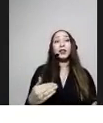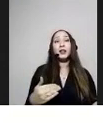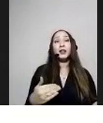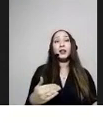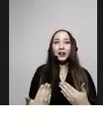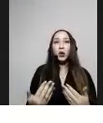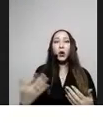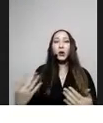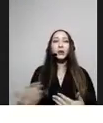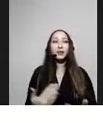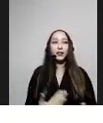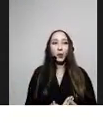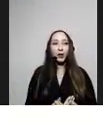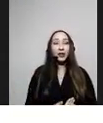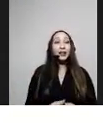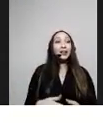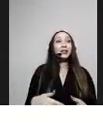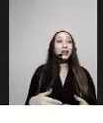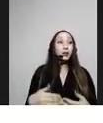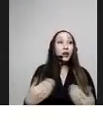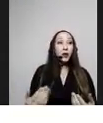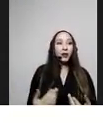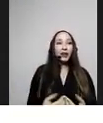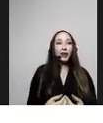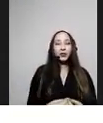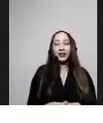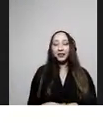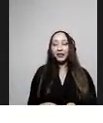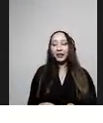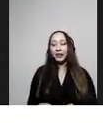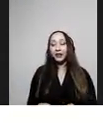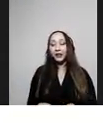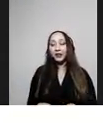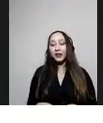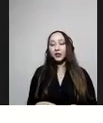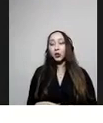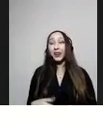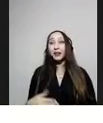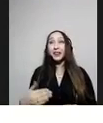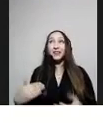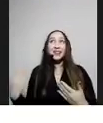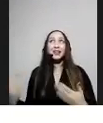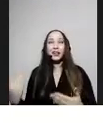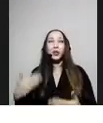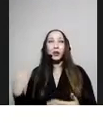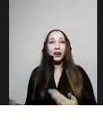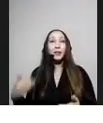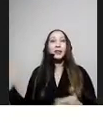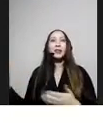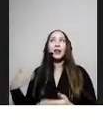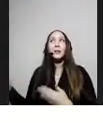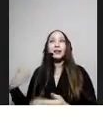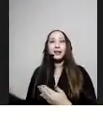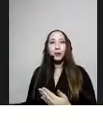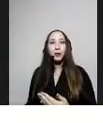corteza prefrontal que un joven de 25 años. Y se ha estudiado que las cosas nos es más difícil recordar a medida